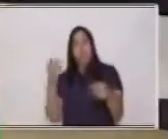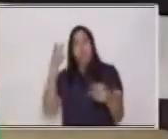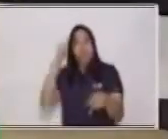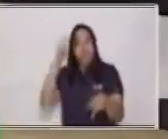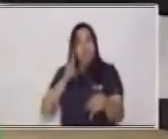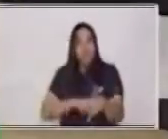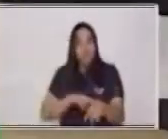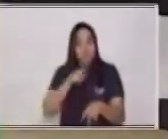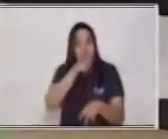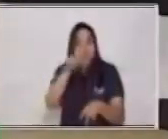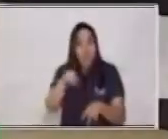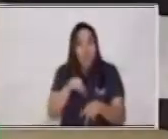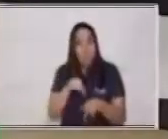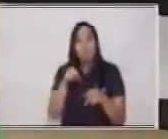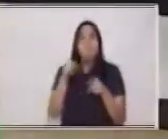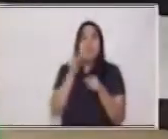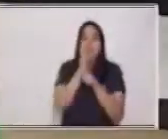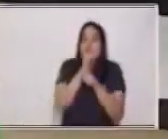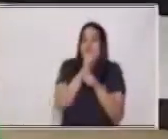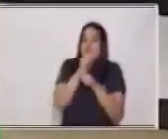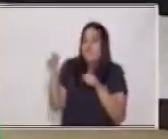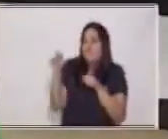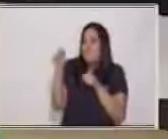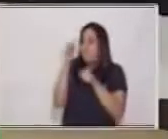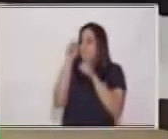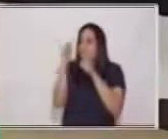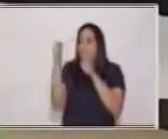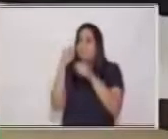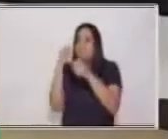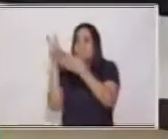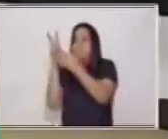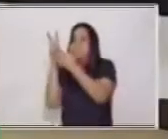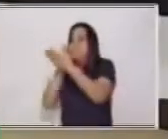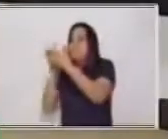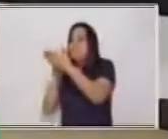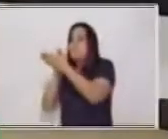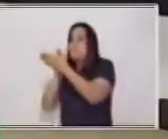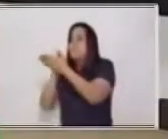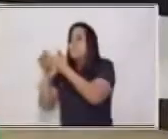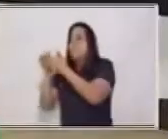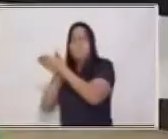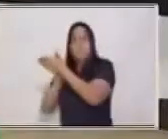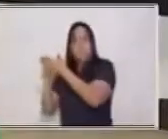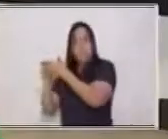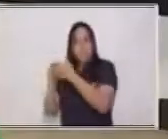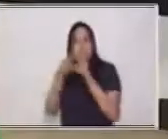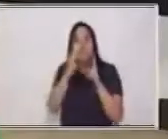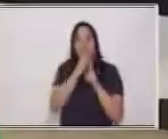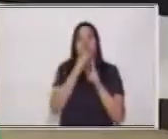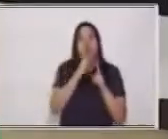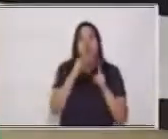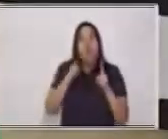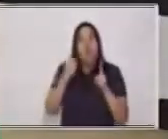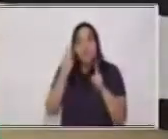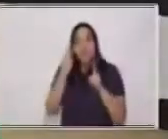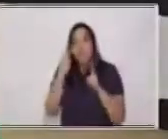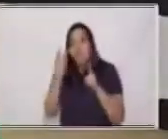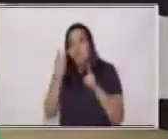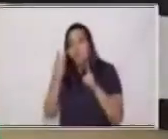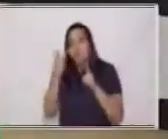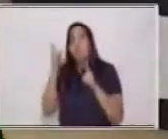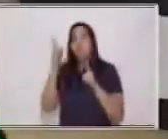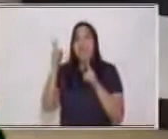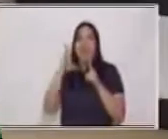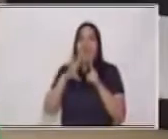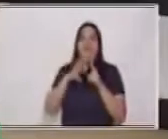a subrayar, si tuvieras tu resaltador de color verde, las oraciones que sobresalen utilizando los